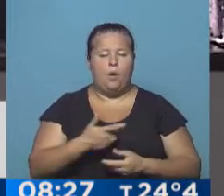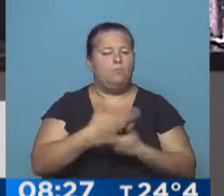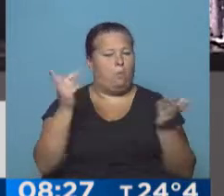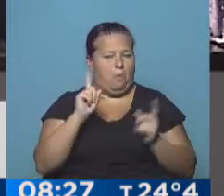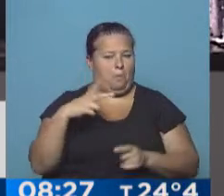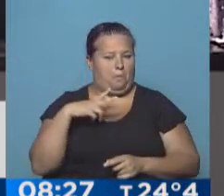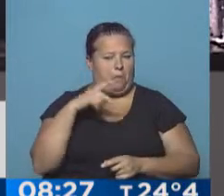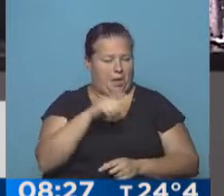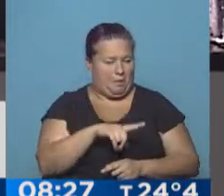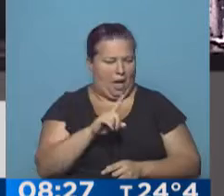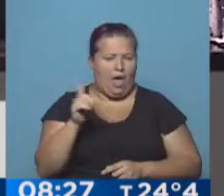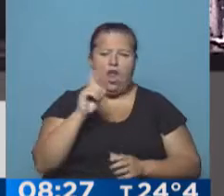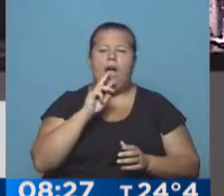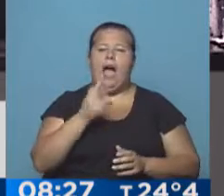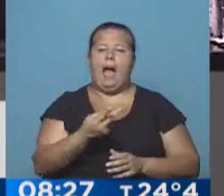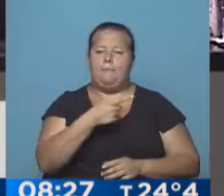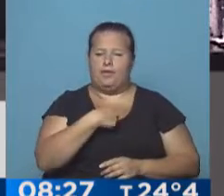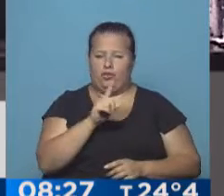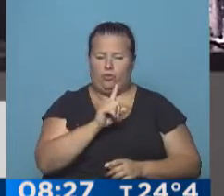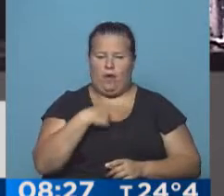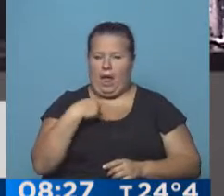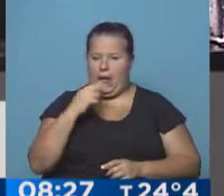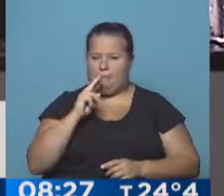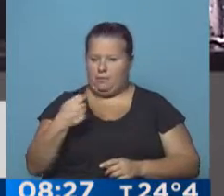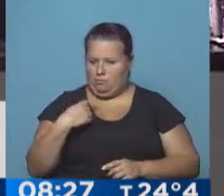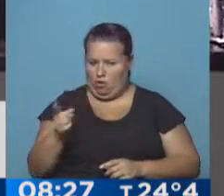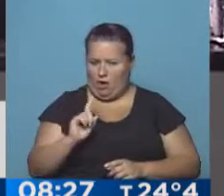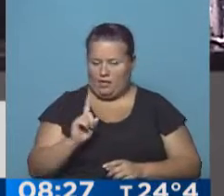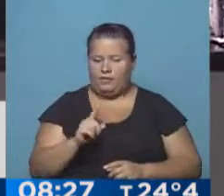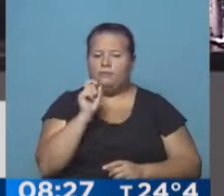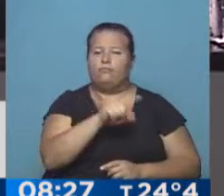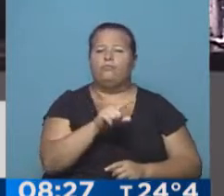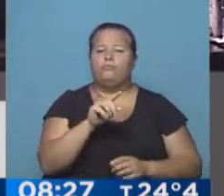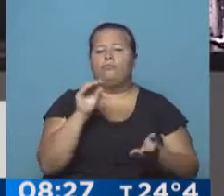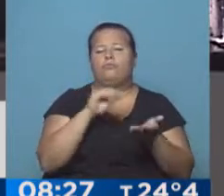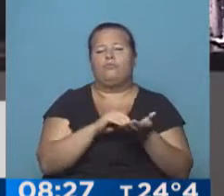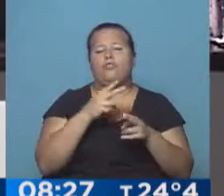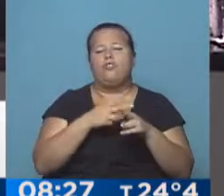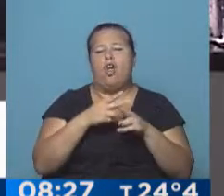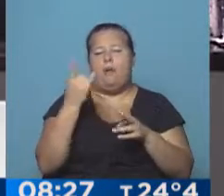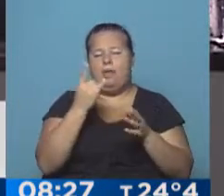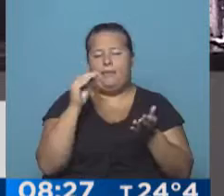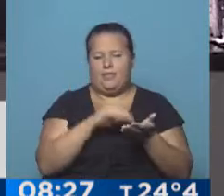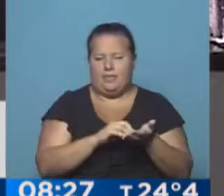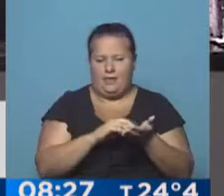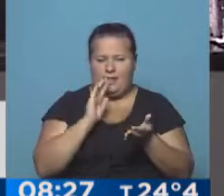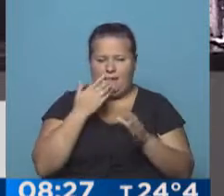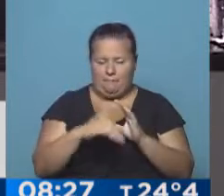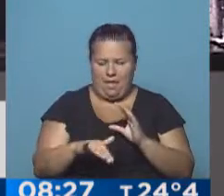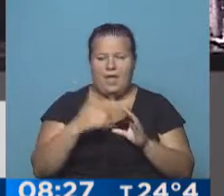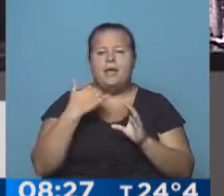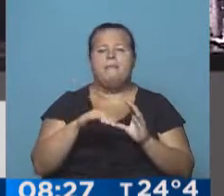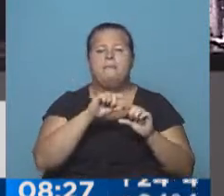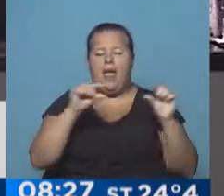pública, que no tiene el apellido de ella, mi apellido, sino que tiene un nombre de fantasía, y el